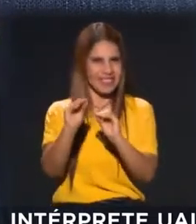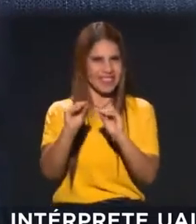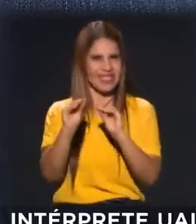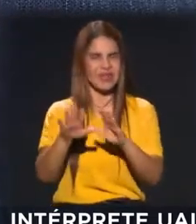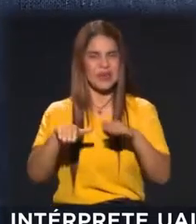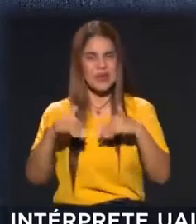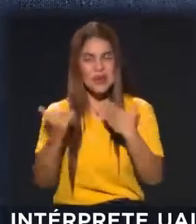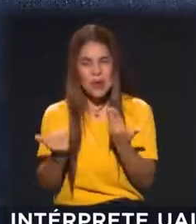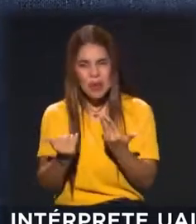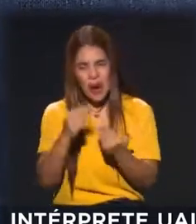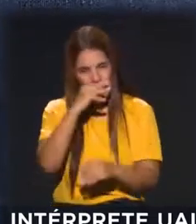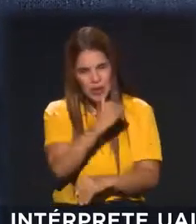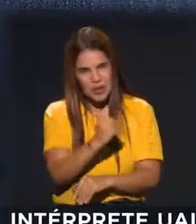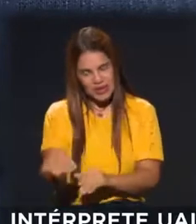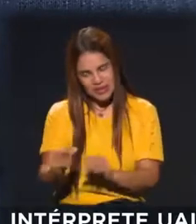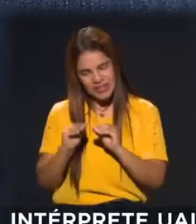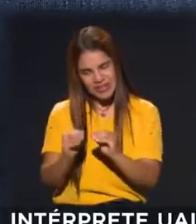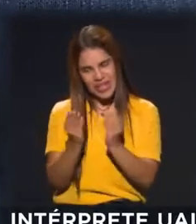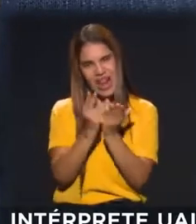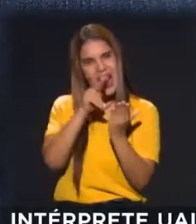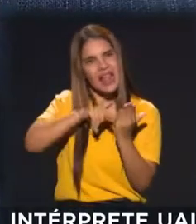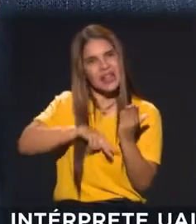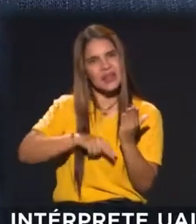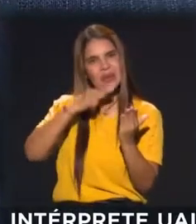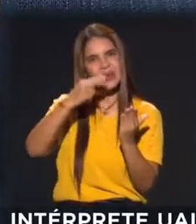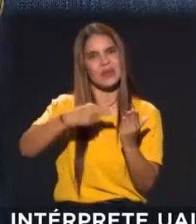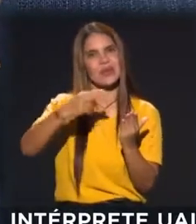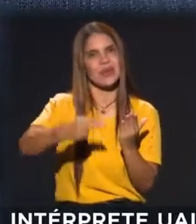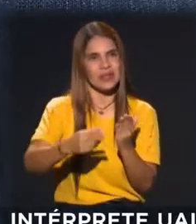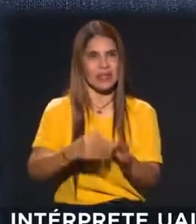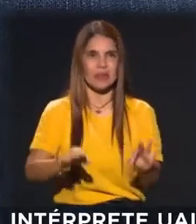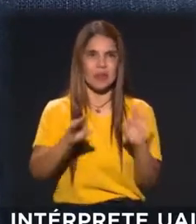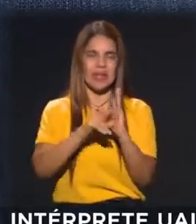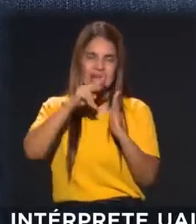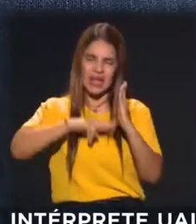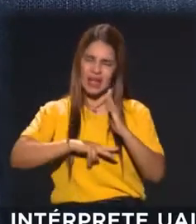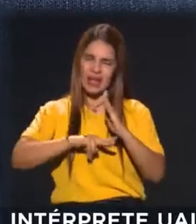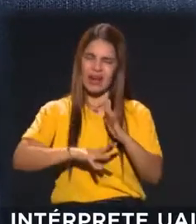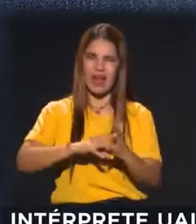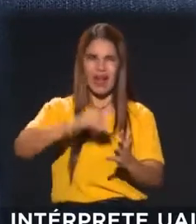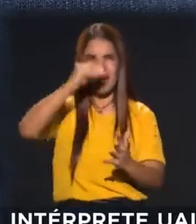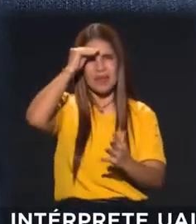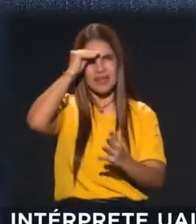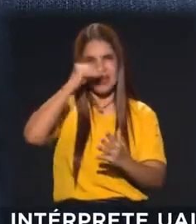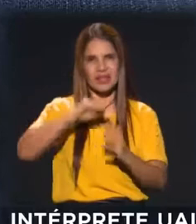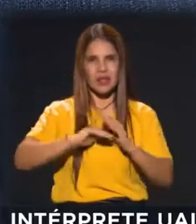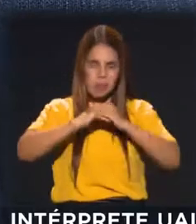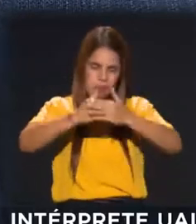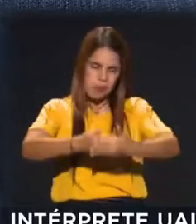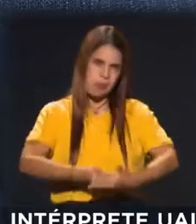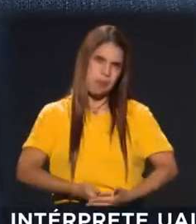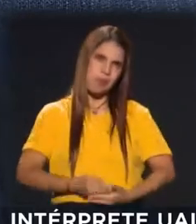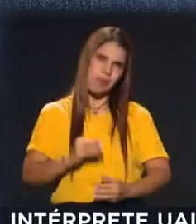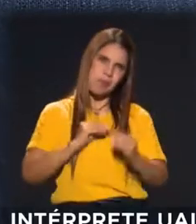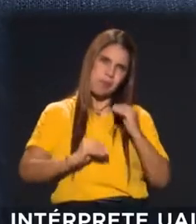fomento de la lectura con los niños más chiquitos de toda la primera infancia, pero también la importancia de leer y hacer fomento de lectura con los bebés desde el vientre incluso